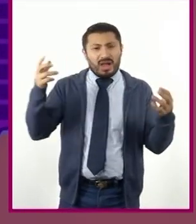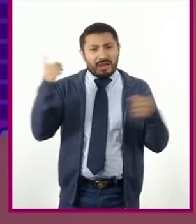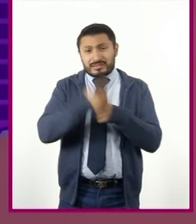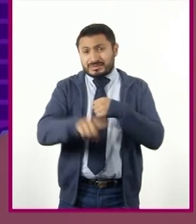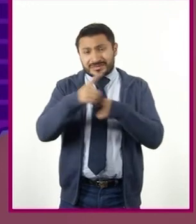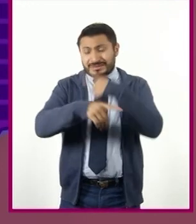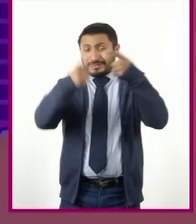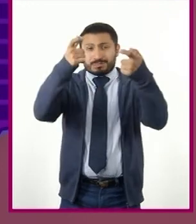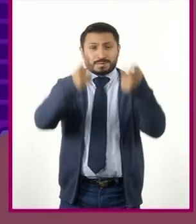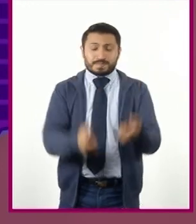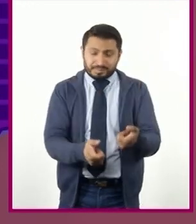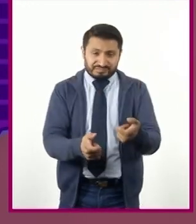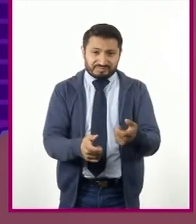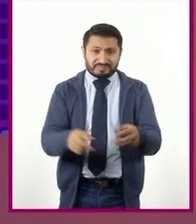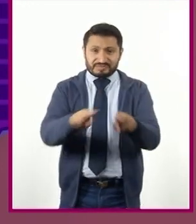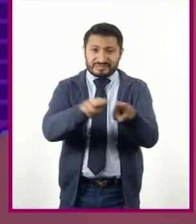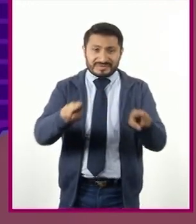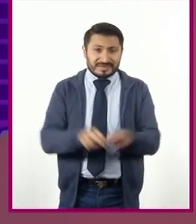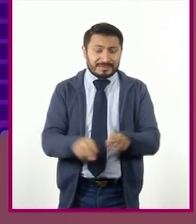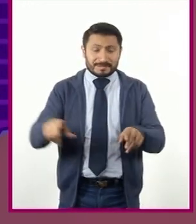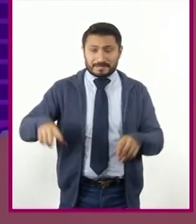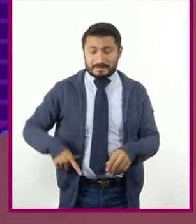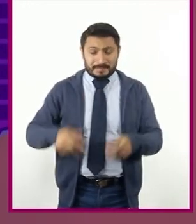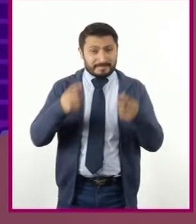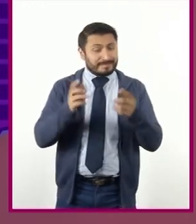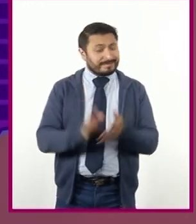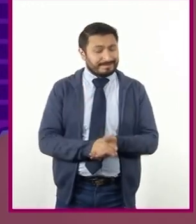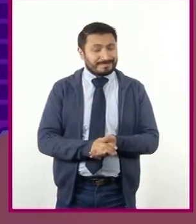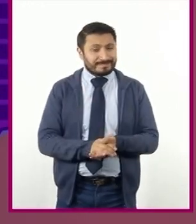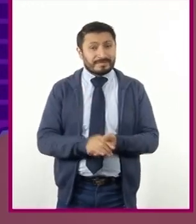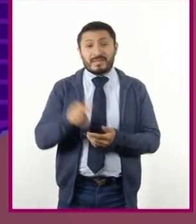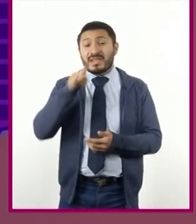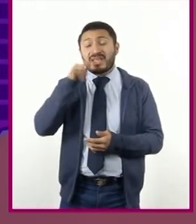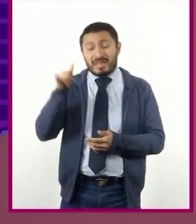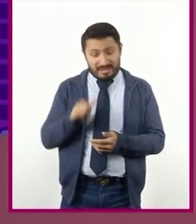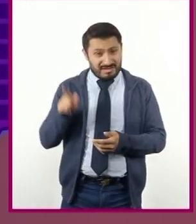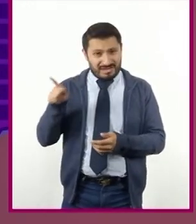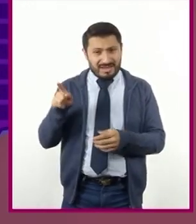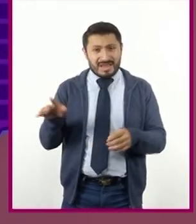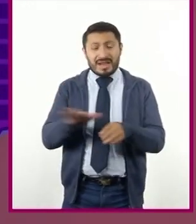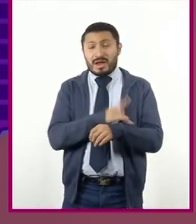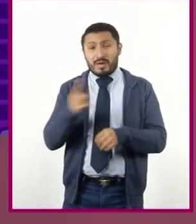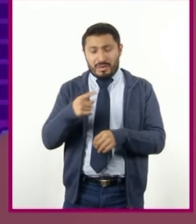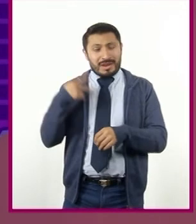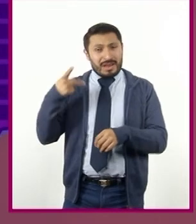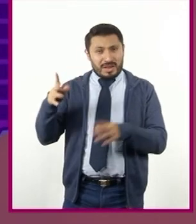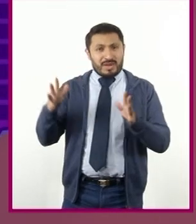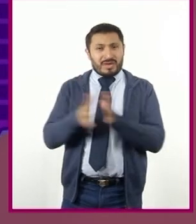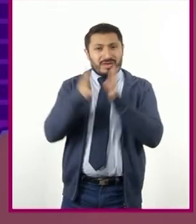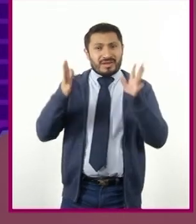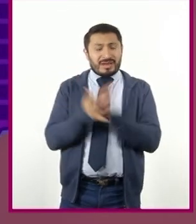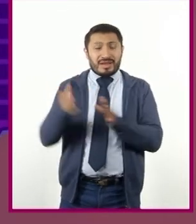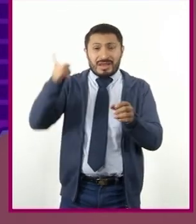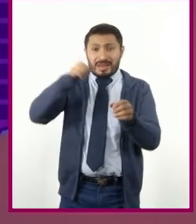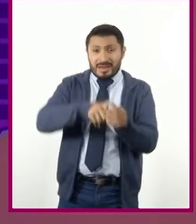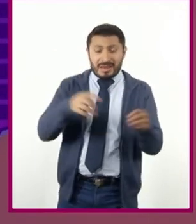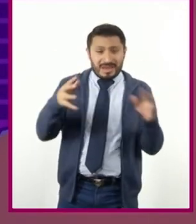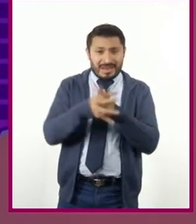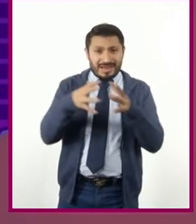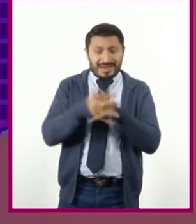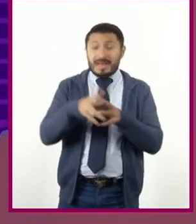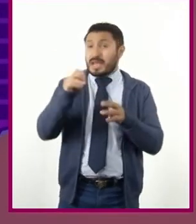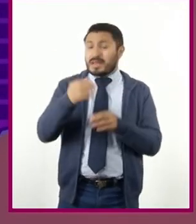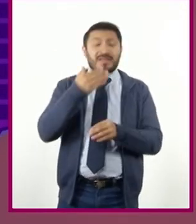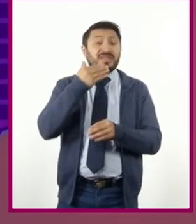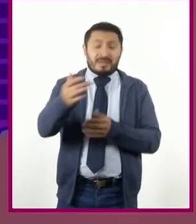en su economía y en su nacionalismo. En el caso de Italia, se debió a que su participación en la guerra no fue